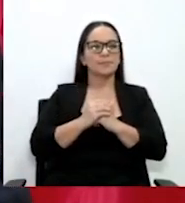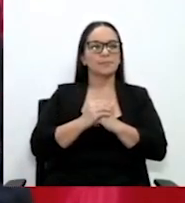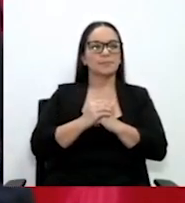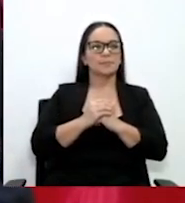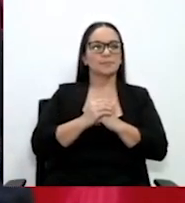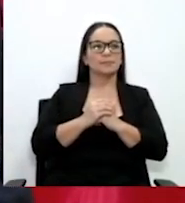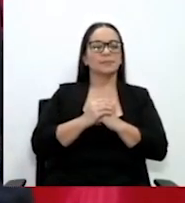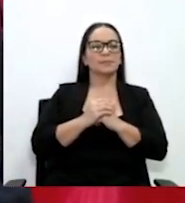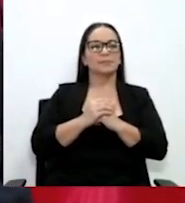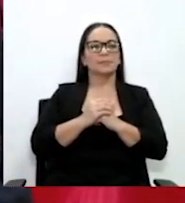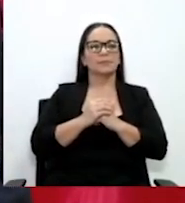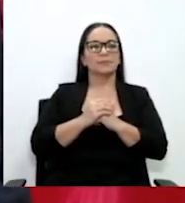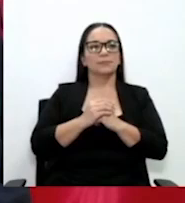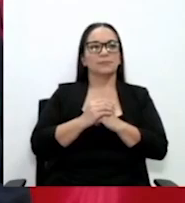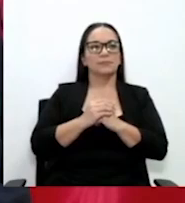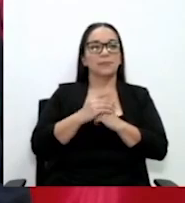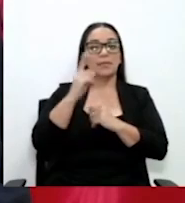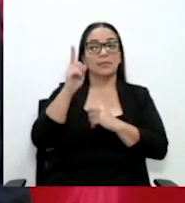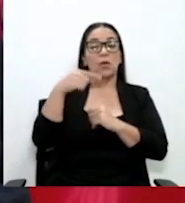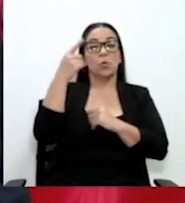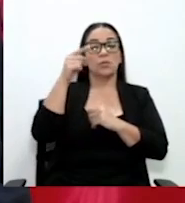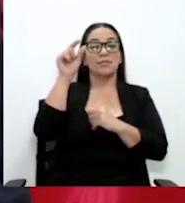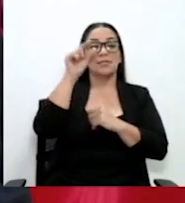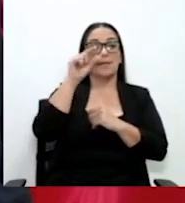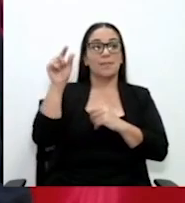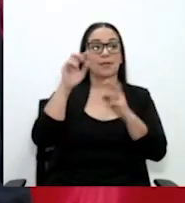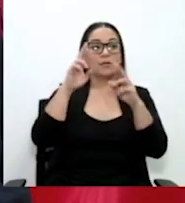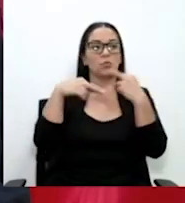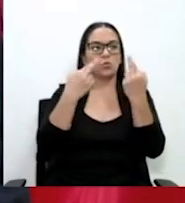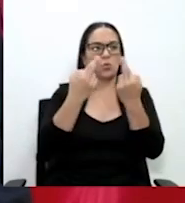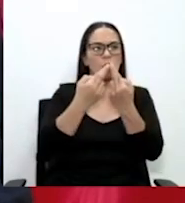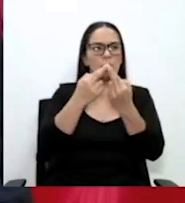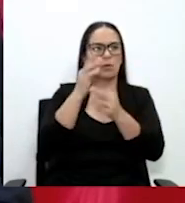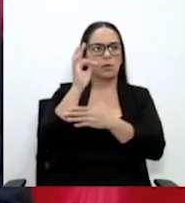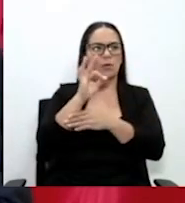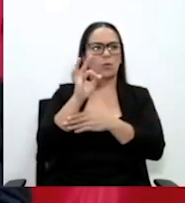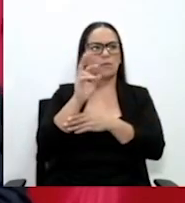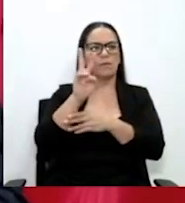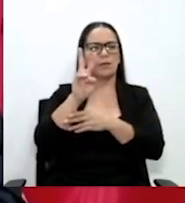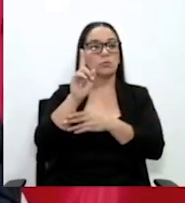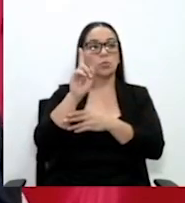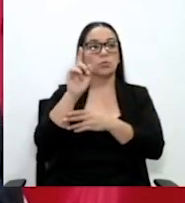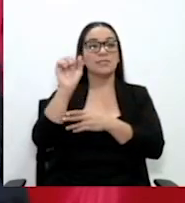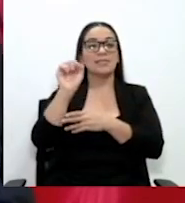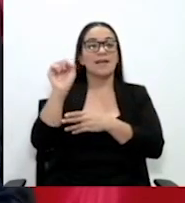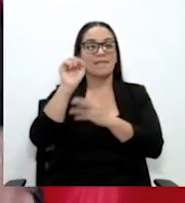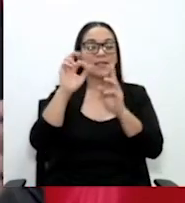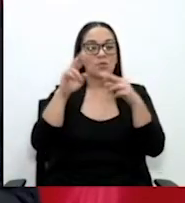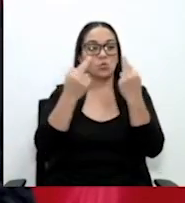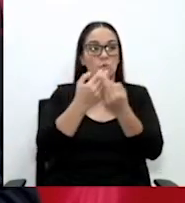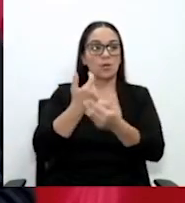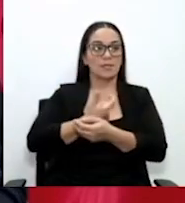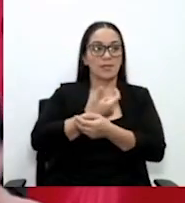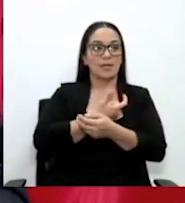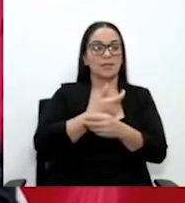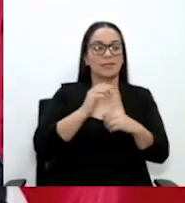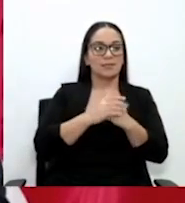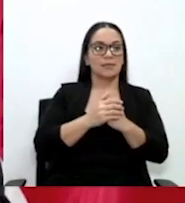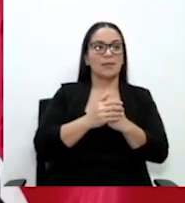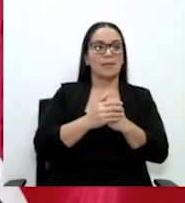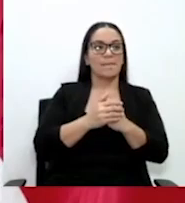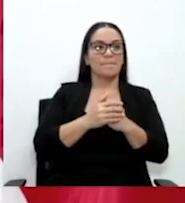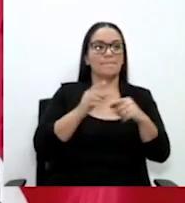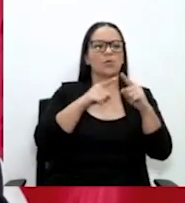viernes de la semana entrante, ¿no?, el sábado, ah, no, lo quieren hacer a la misma hora que nosotros ya